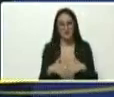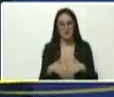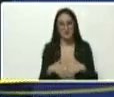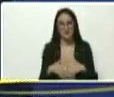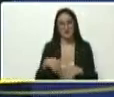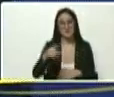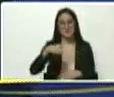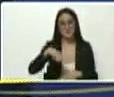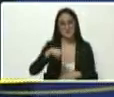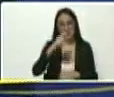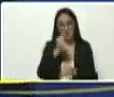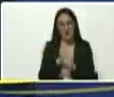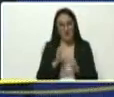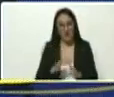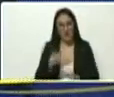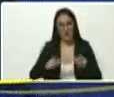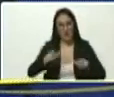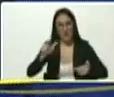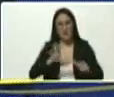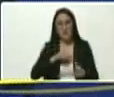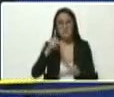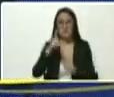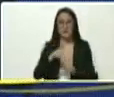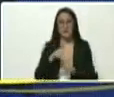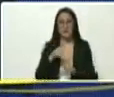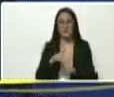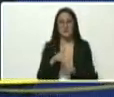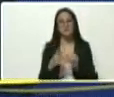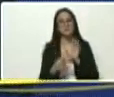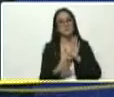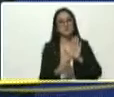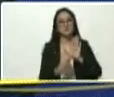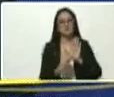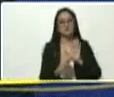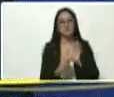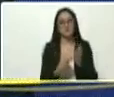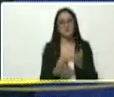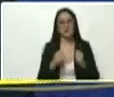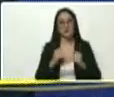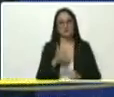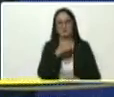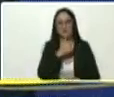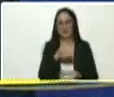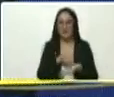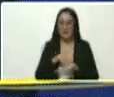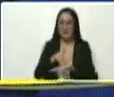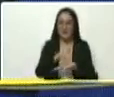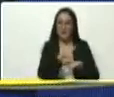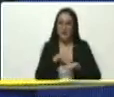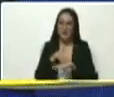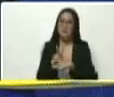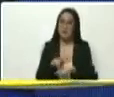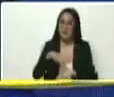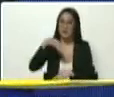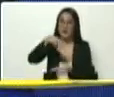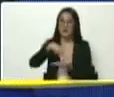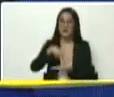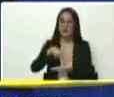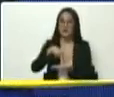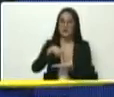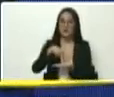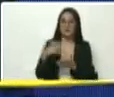heroica trabajadora de PDVSA ha demostrado su coraje y su dignidad para levantar